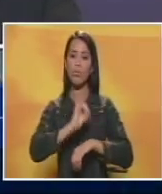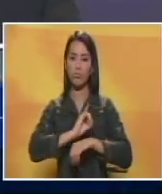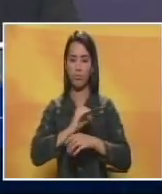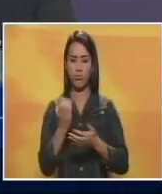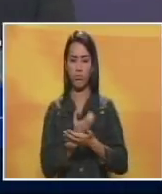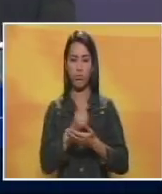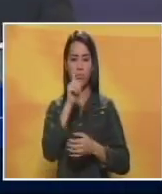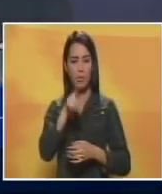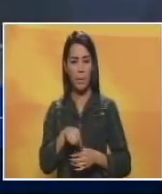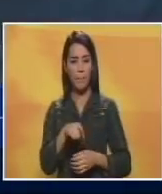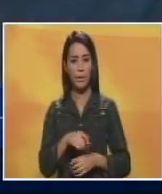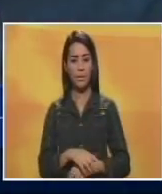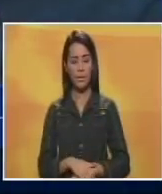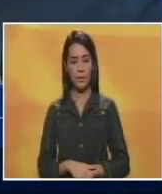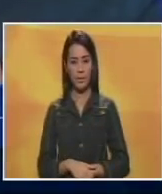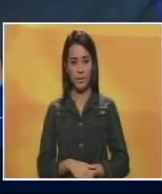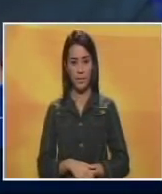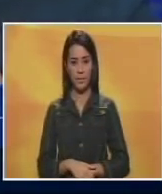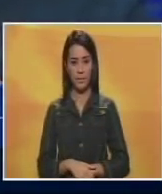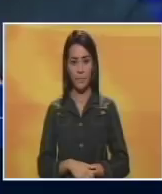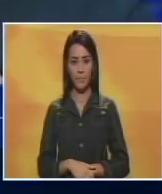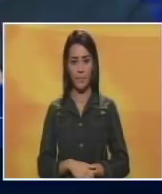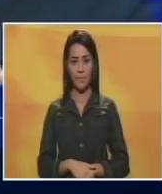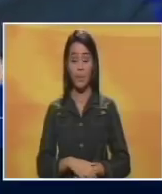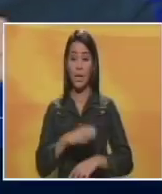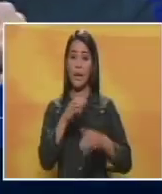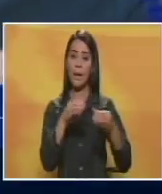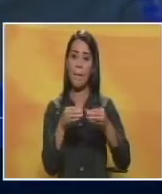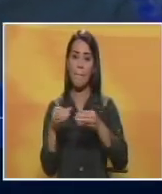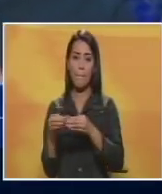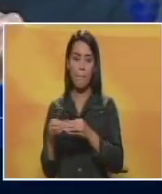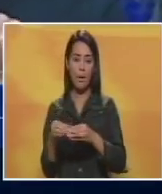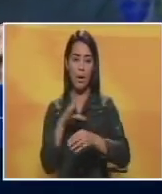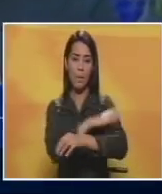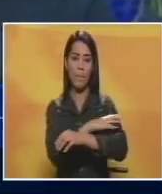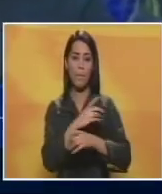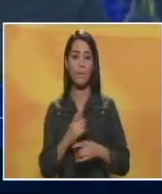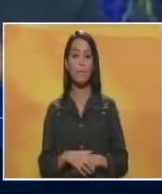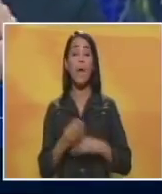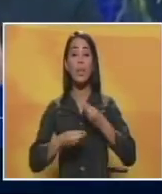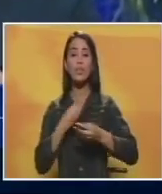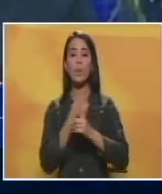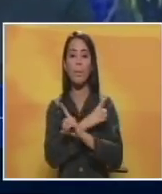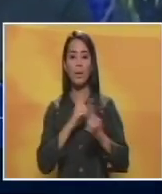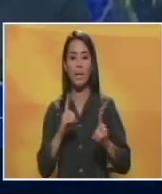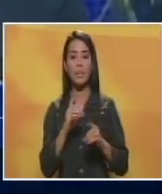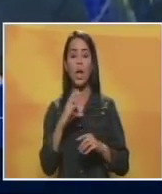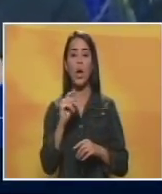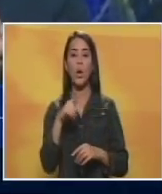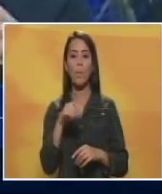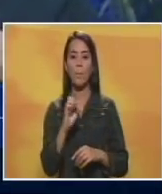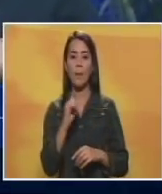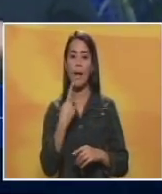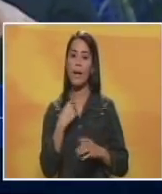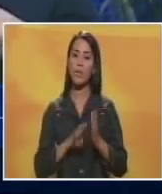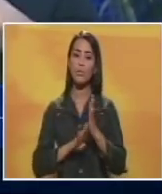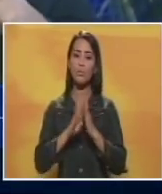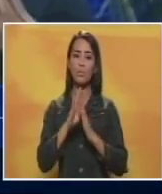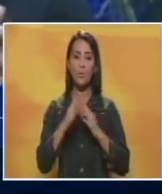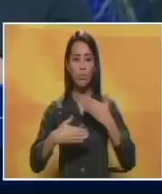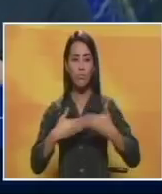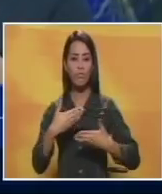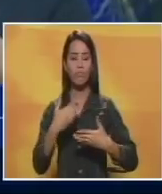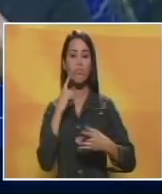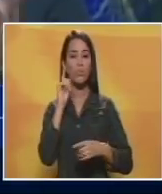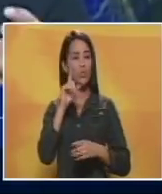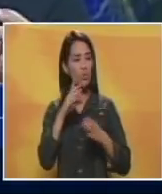también tocado. Los dirigentes de los partidos políticos, Acción Democrática, COPEI, Avanzada, Progresista, todos los que